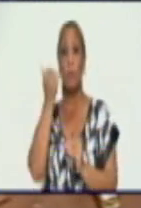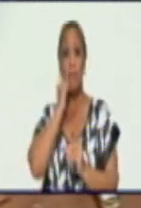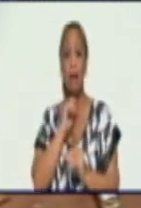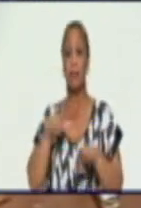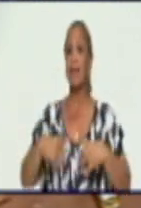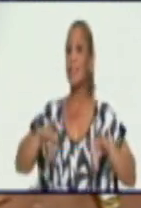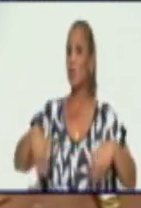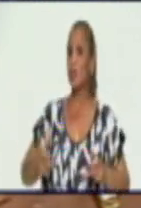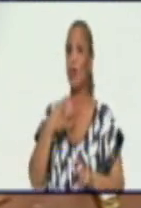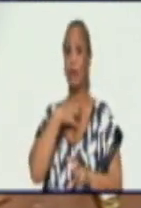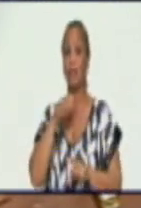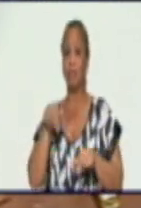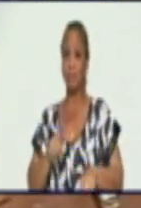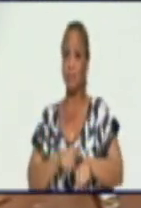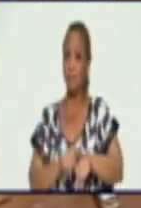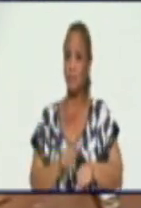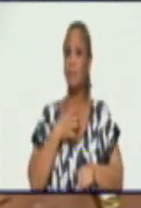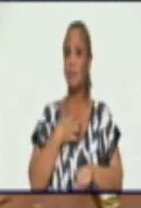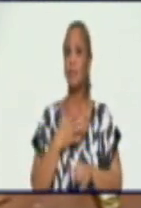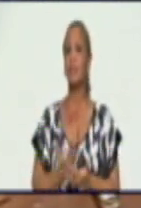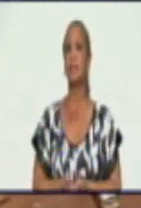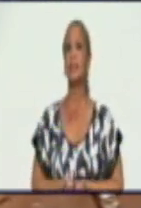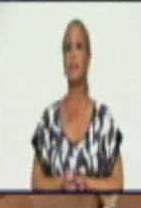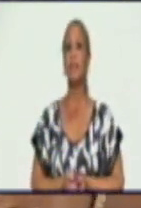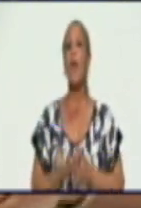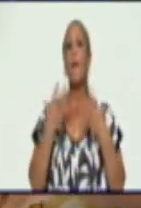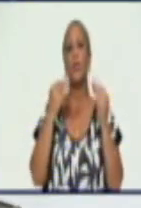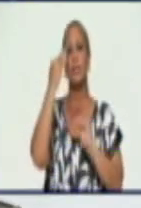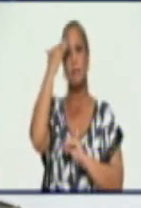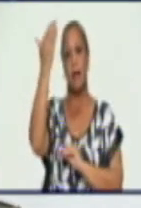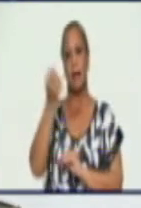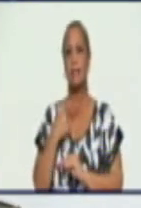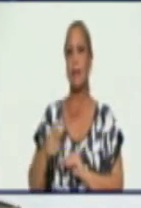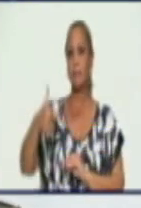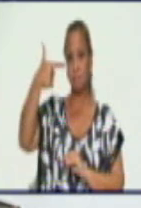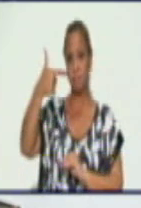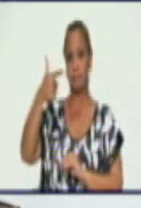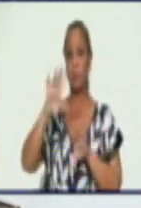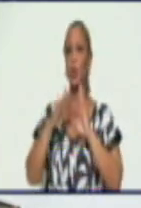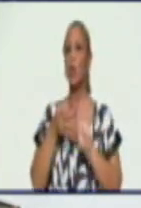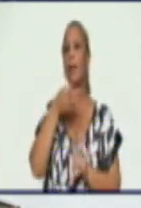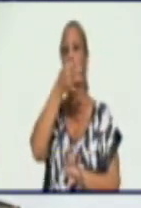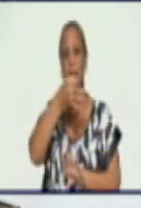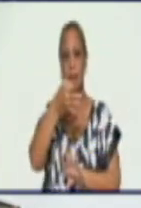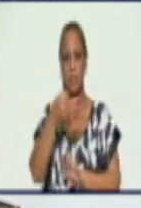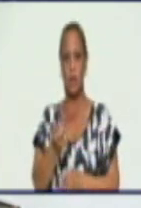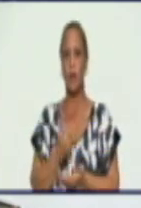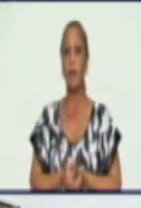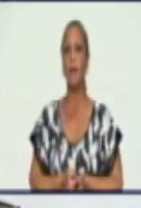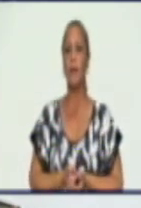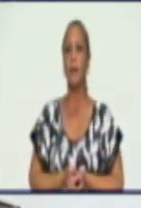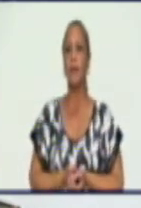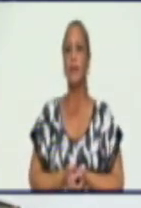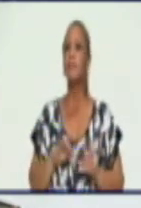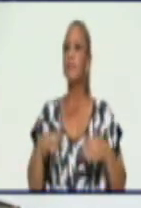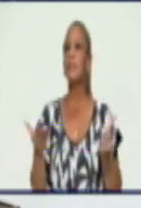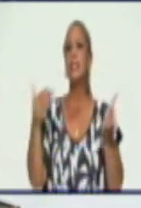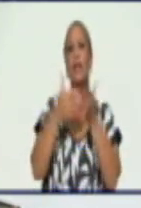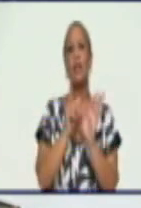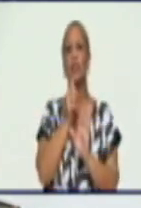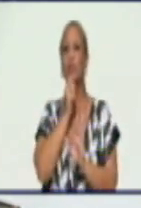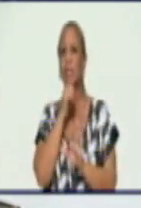situación que en este momento estamos presentando muchísimas gracias a vicegobernadora por toda esta explicación llegan dudas criterios de la